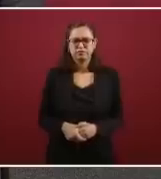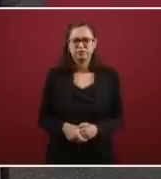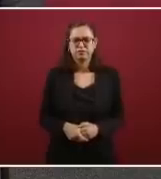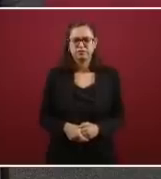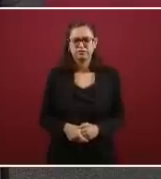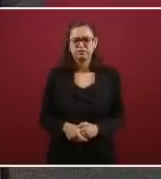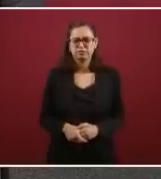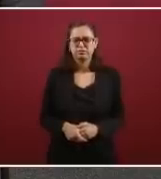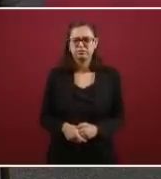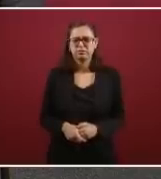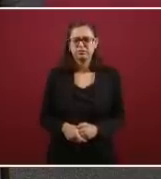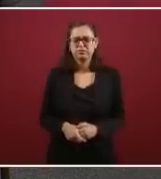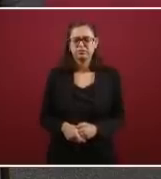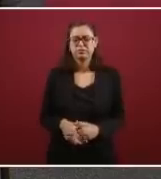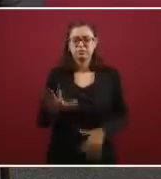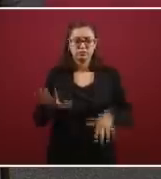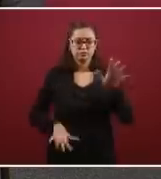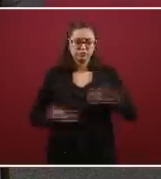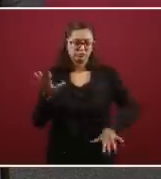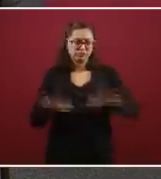promociones que se hacen,